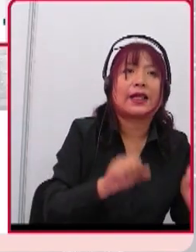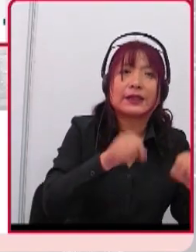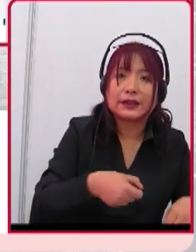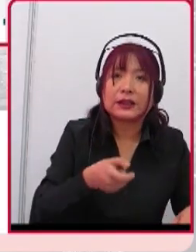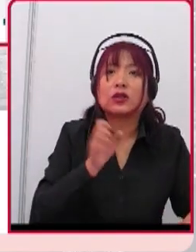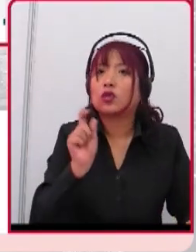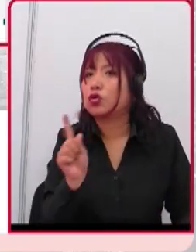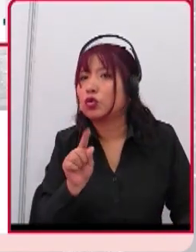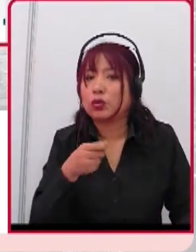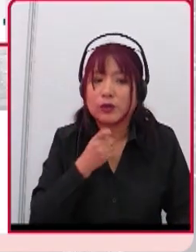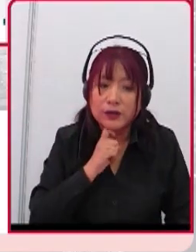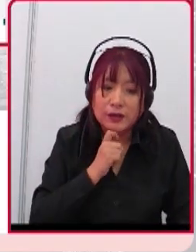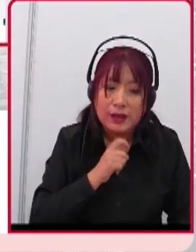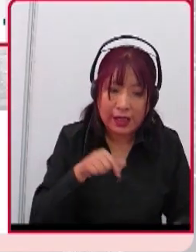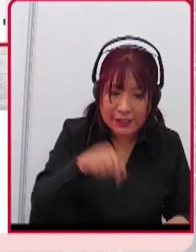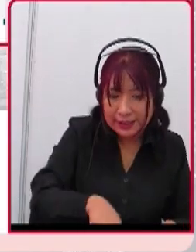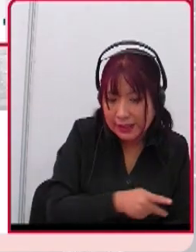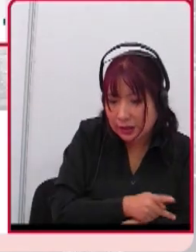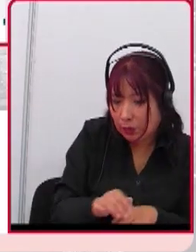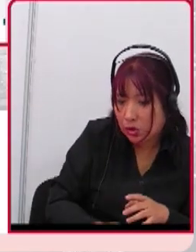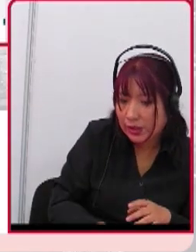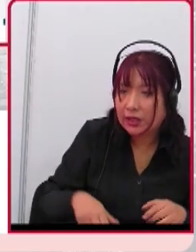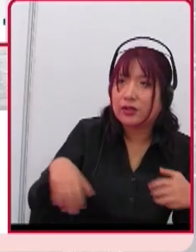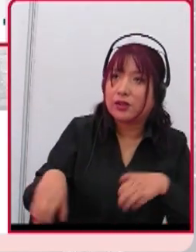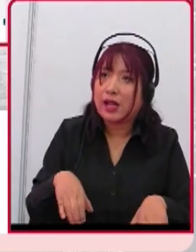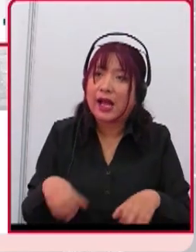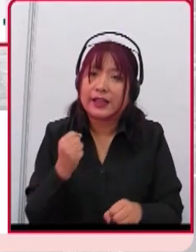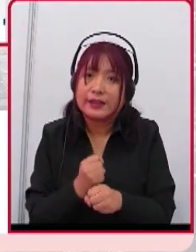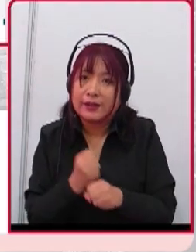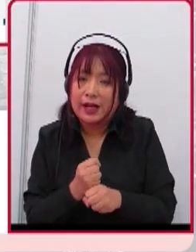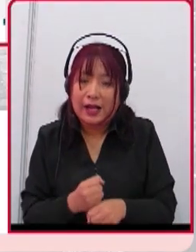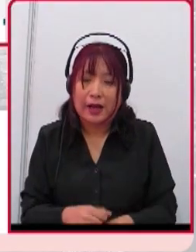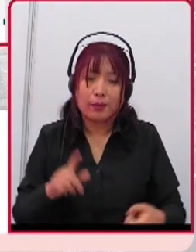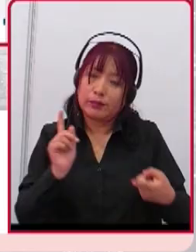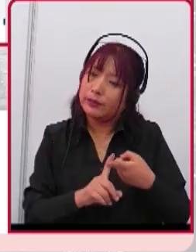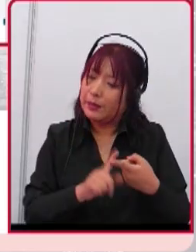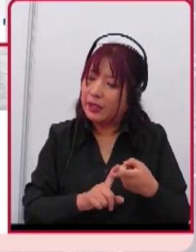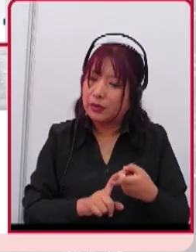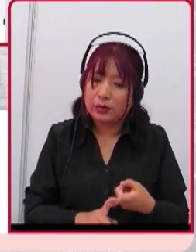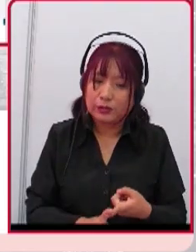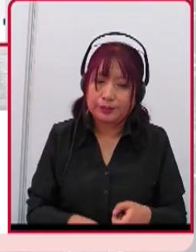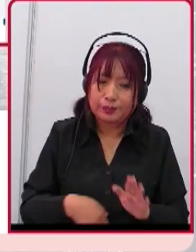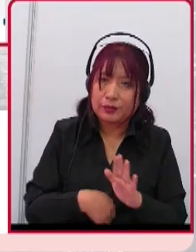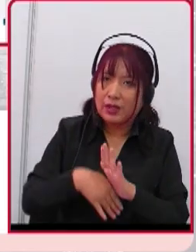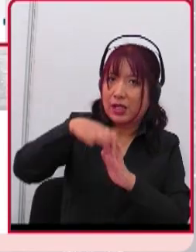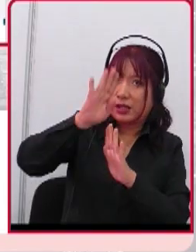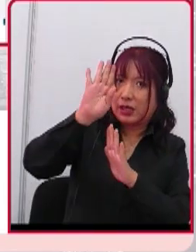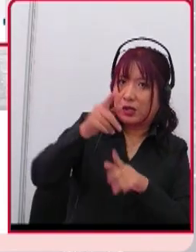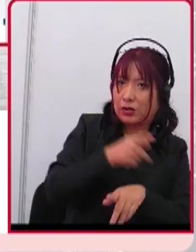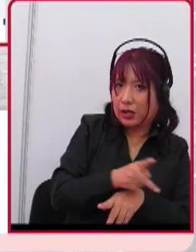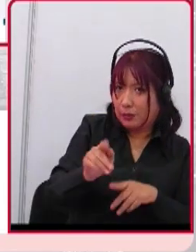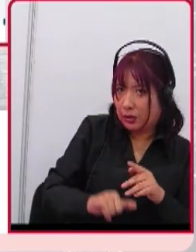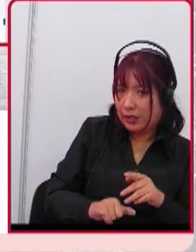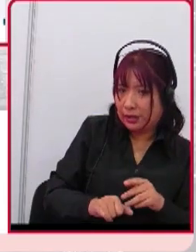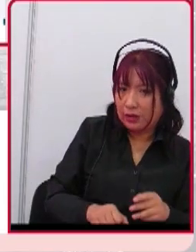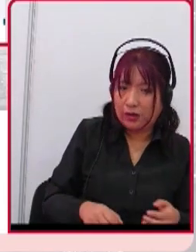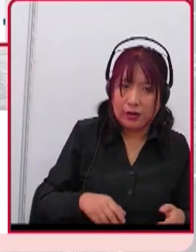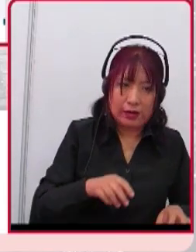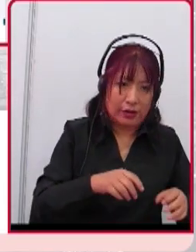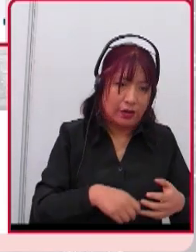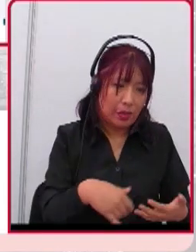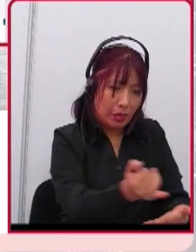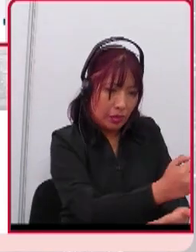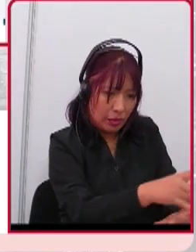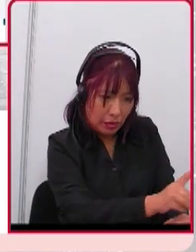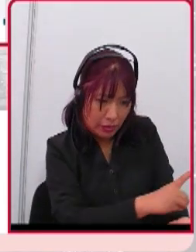este proyecto lo que hace en sí es, en un primer apartado, un desarrollo de proyecto desde el diseño e